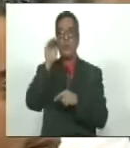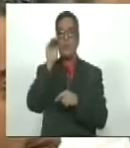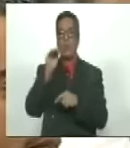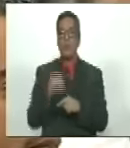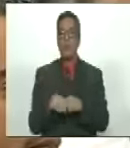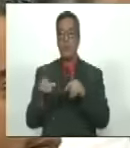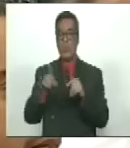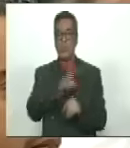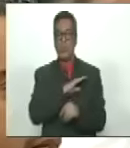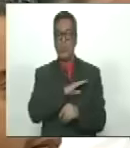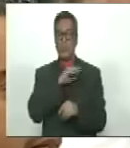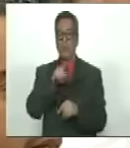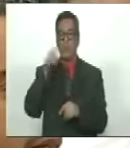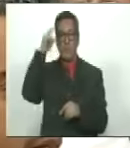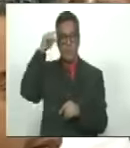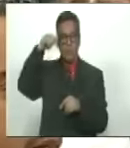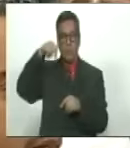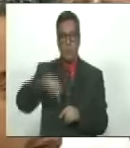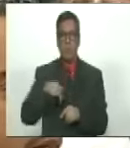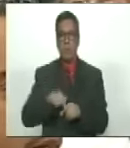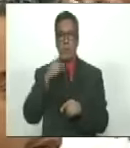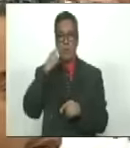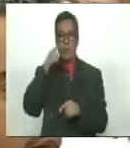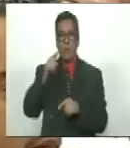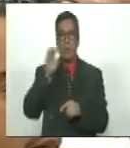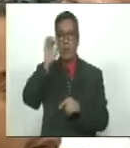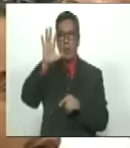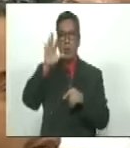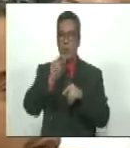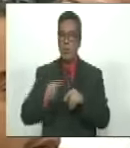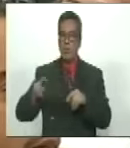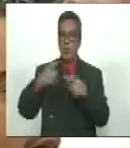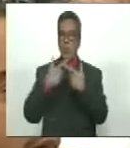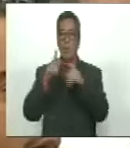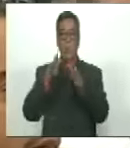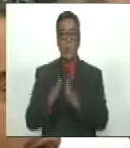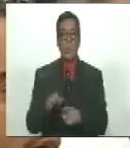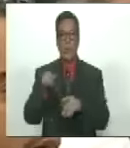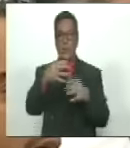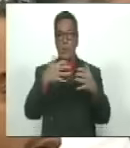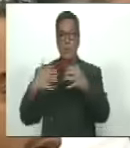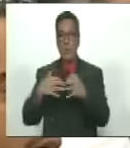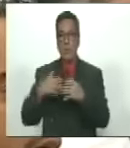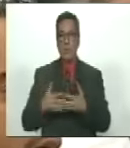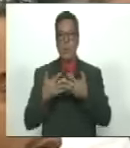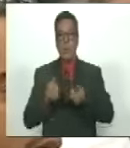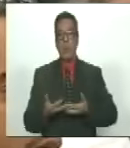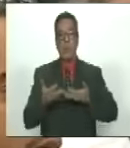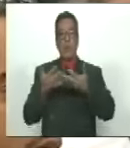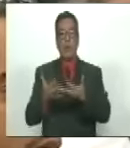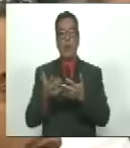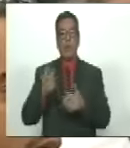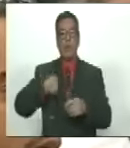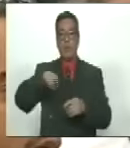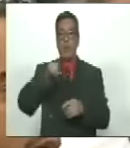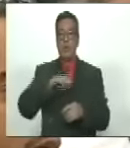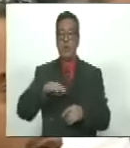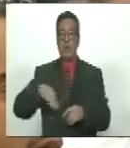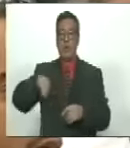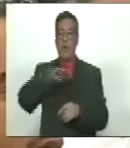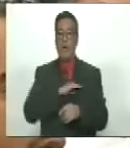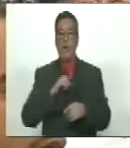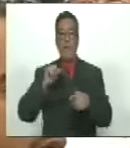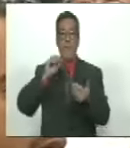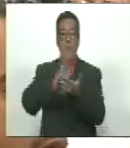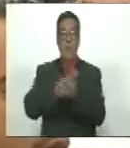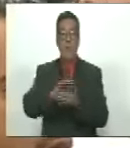que en la de ellos mismos, hoy nosotros estamos viendo esa patria libre por la cual ellos lucharon. Y no estamos nosotros dispuestos a entregarla, no estamos dispuestos nosotros a